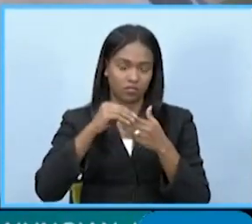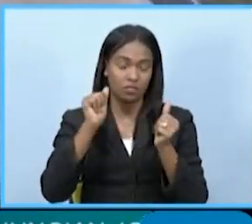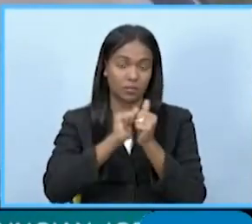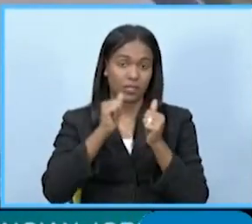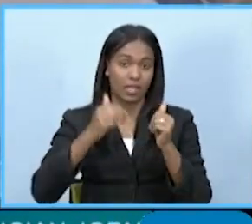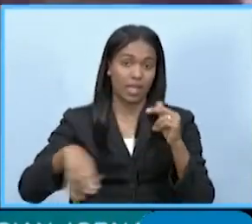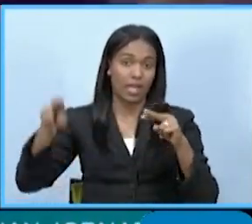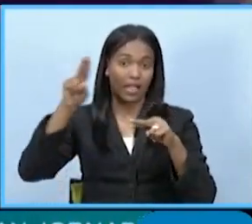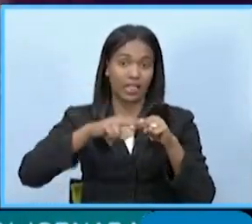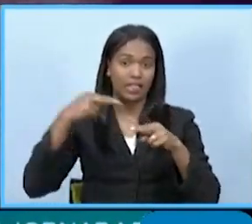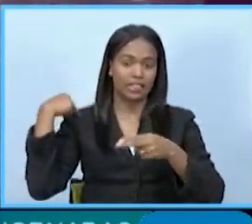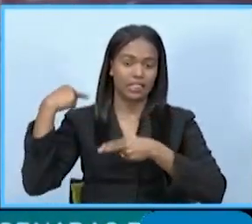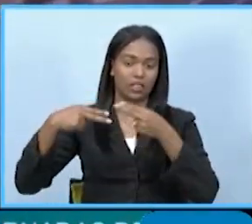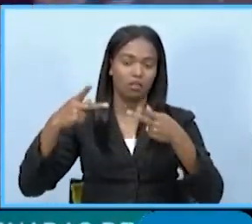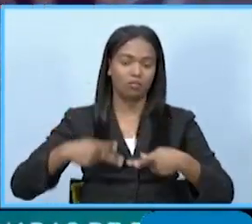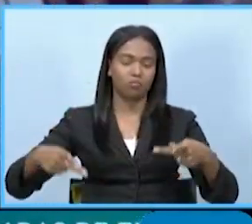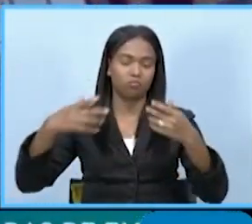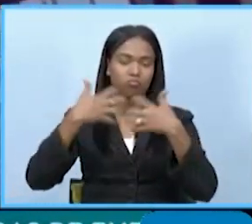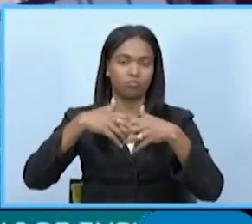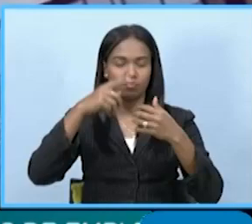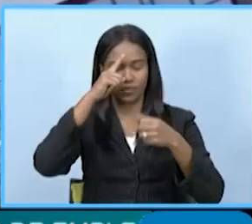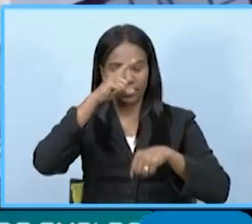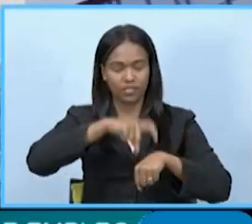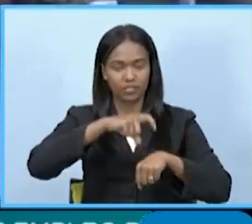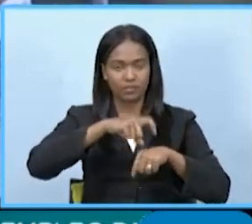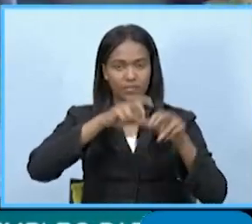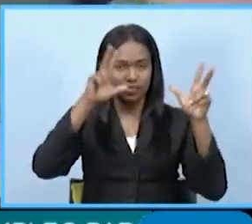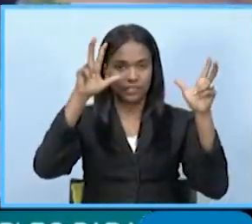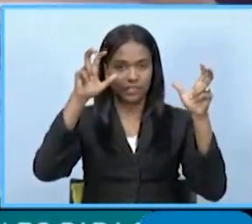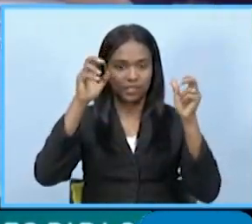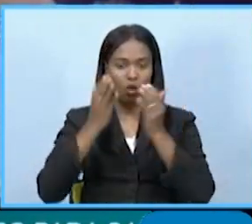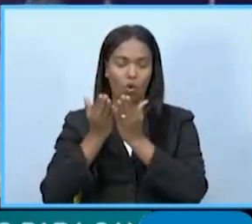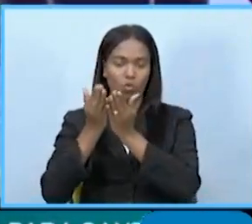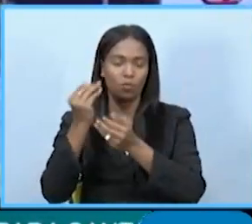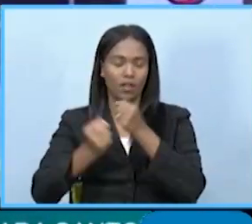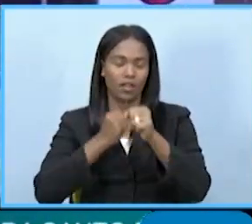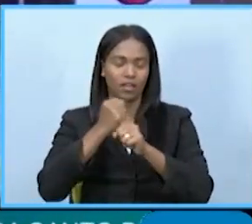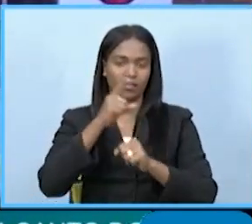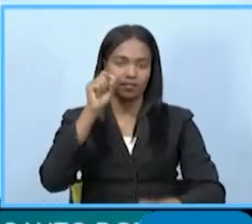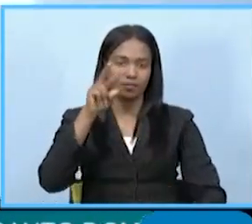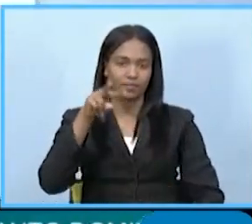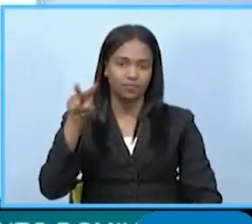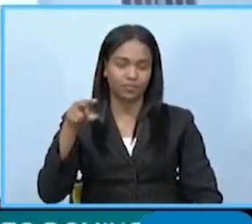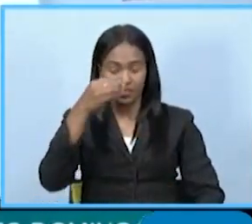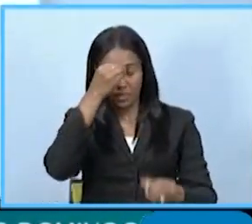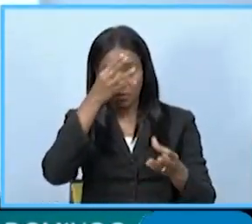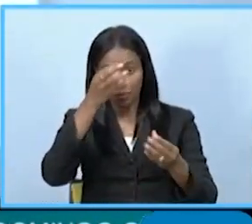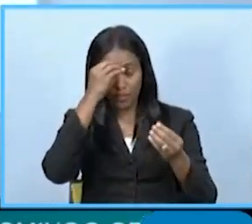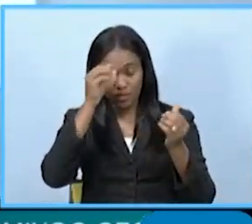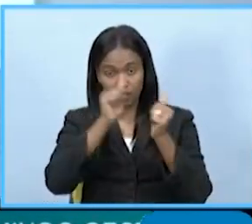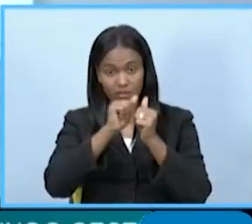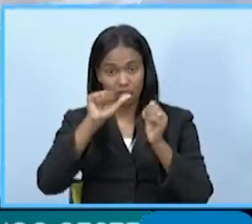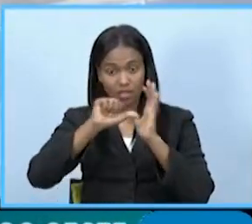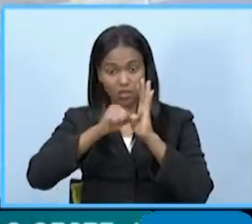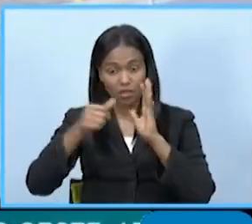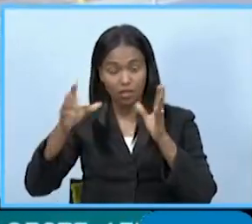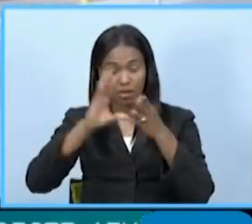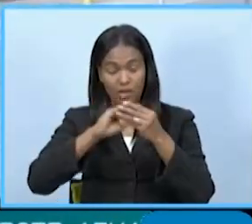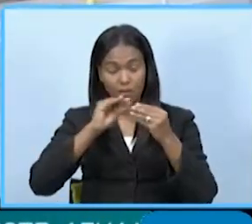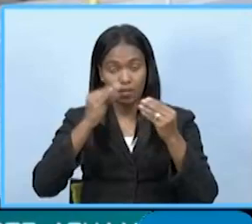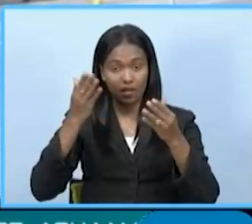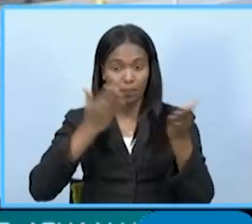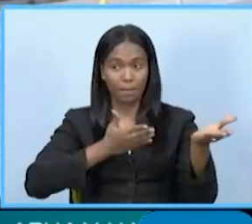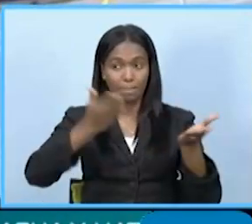más alto en la historia de las zonas francas durante el periodo enero-octubre 2022. Datos publicados por Aduana revelan que